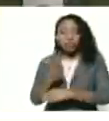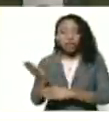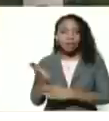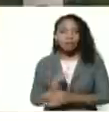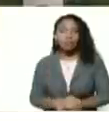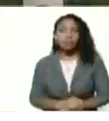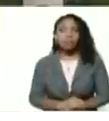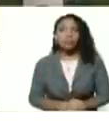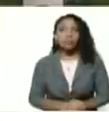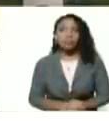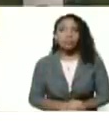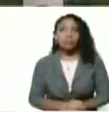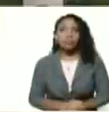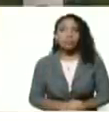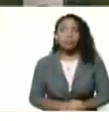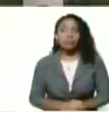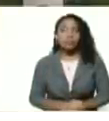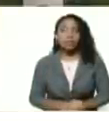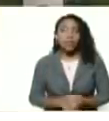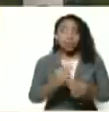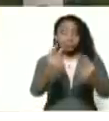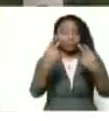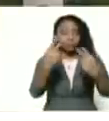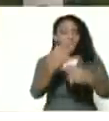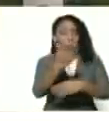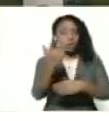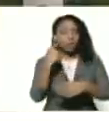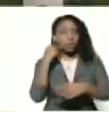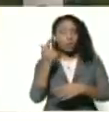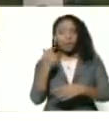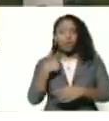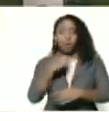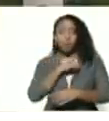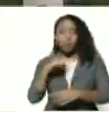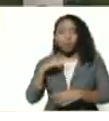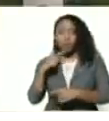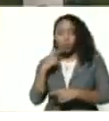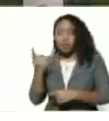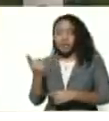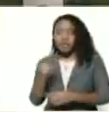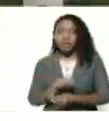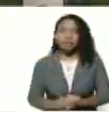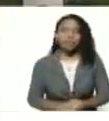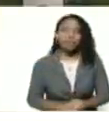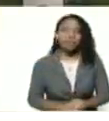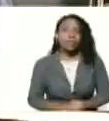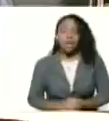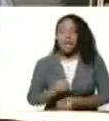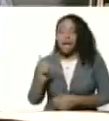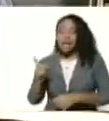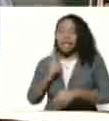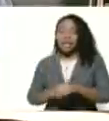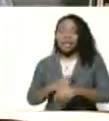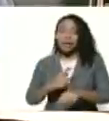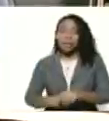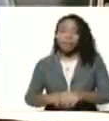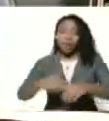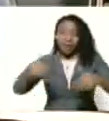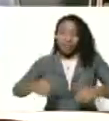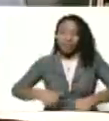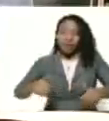esto. Porque como yo se lo decía a Carol en privado, este es el epicentro de nuestro